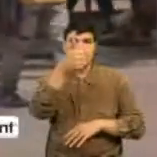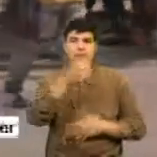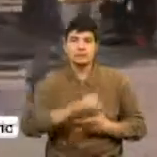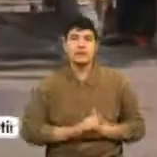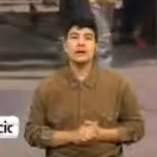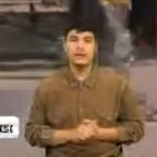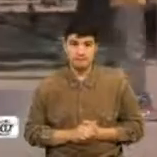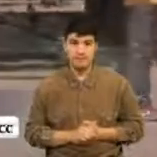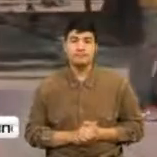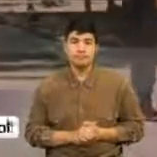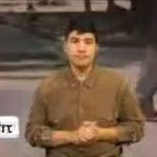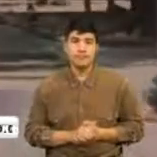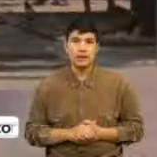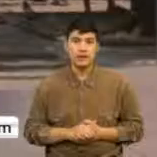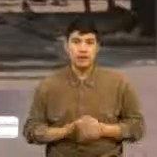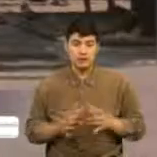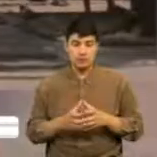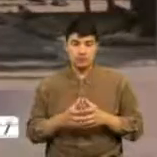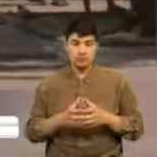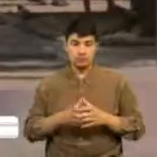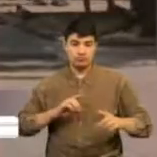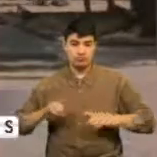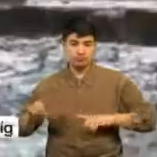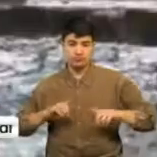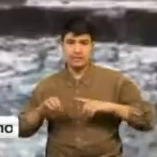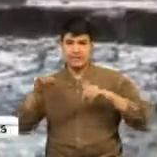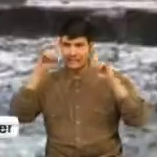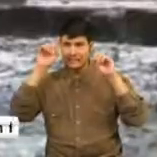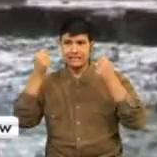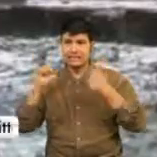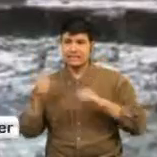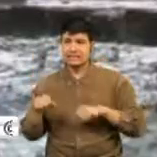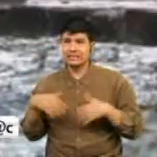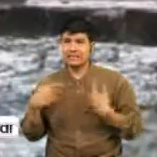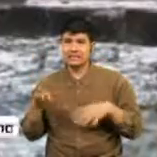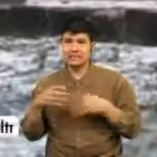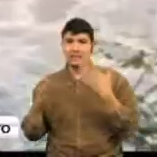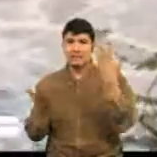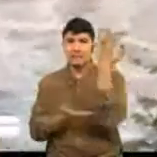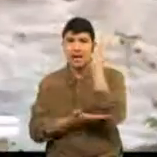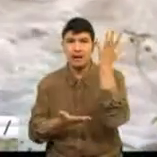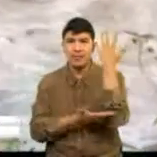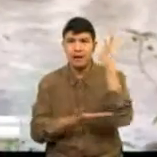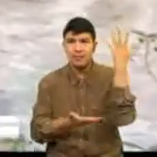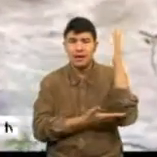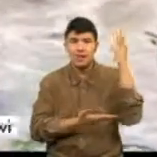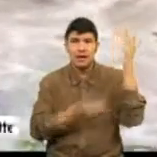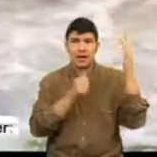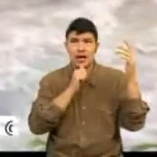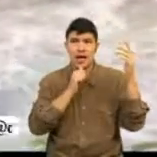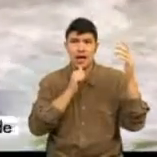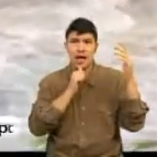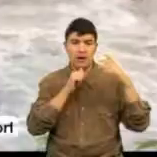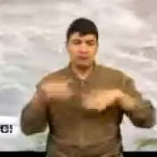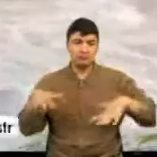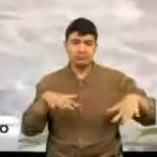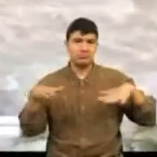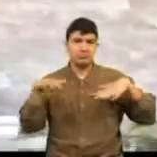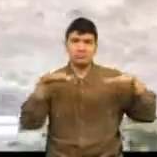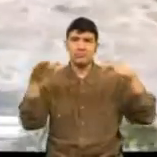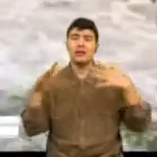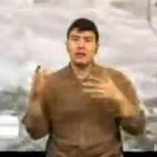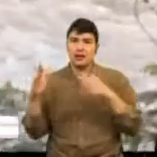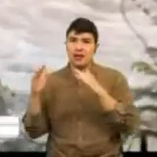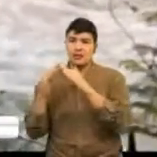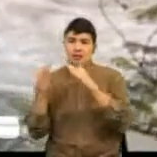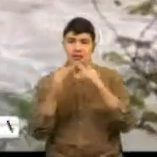autoridades en el norte de santander se mostraron preocupadas por el incremento de la deforestación y de las invasiones en sectores aledaños a los